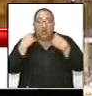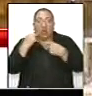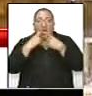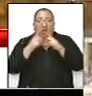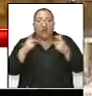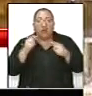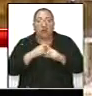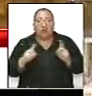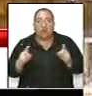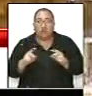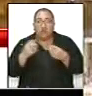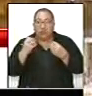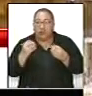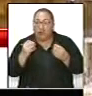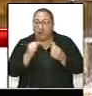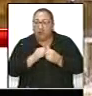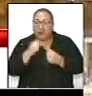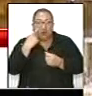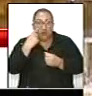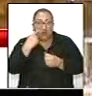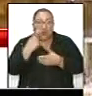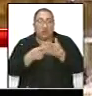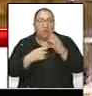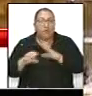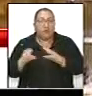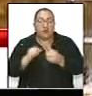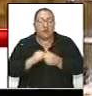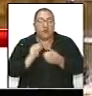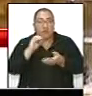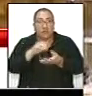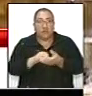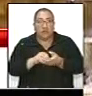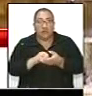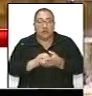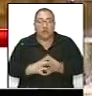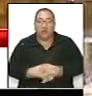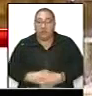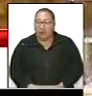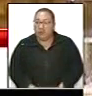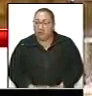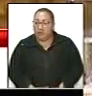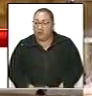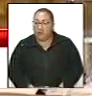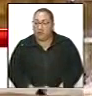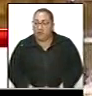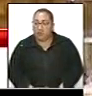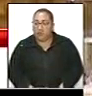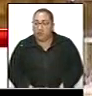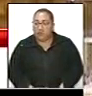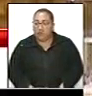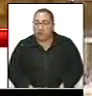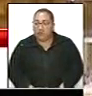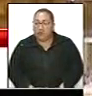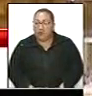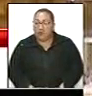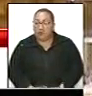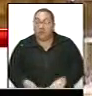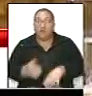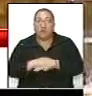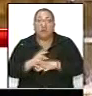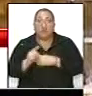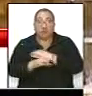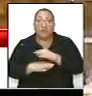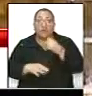distinta al castellano, con el conocimiento que se produce en contextos hispanohablantes. Sobre la base de esa